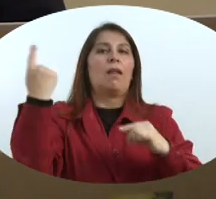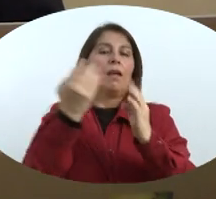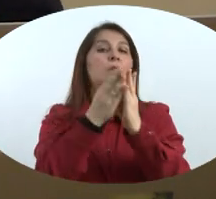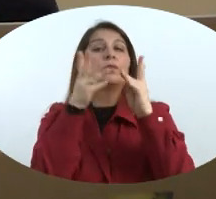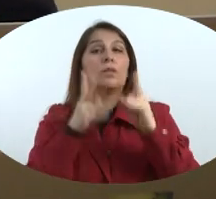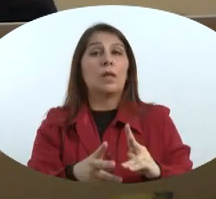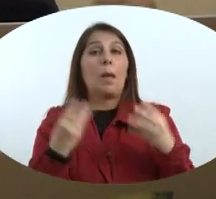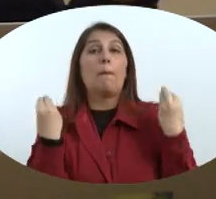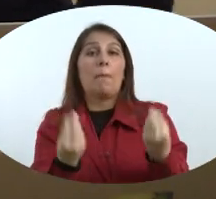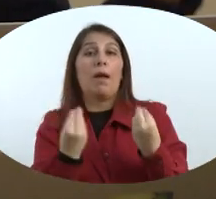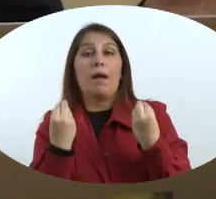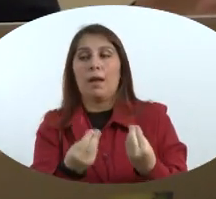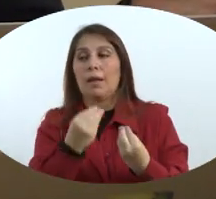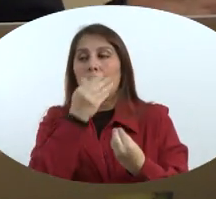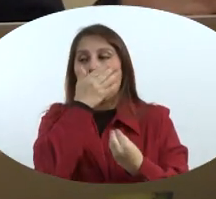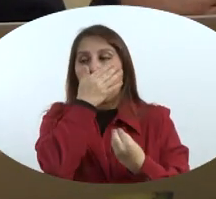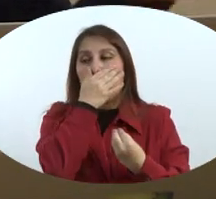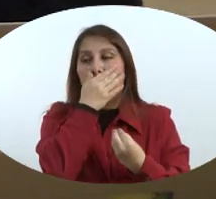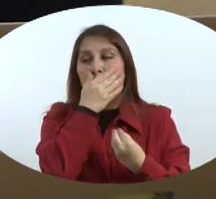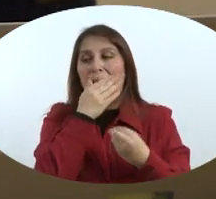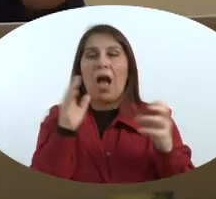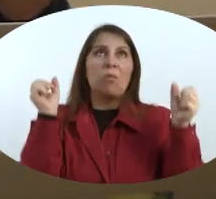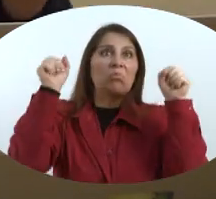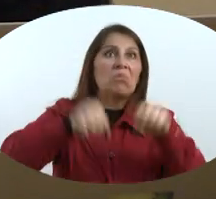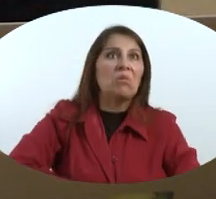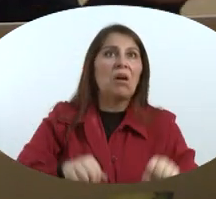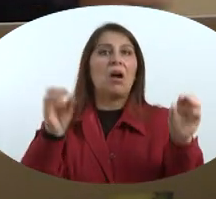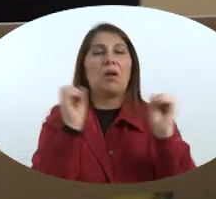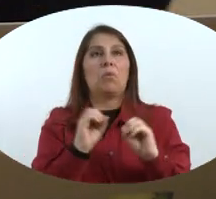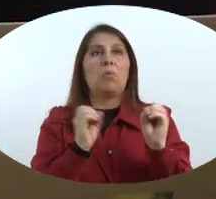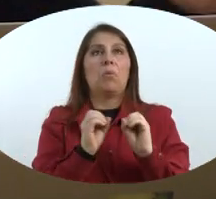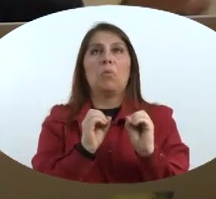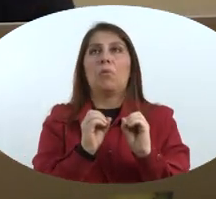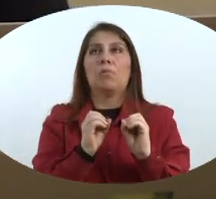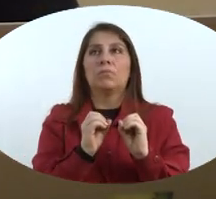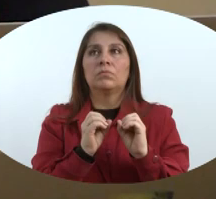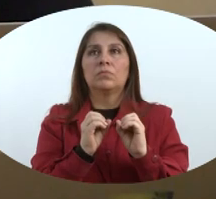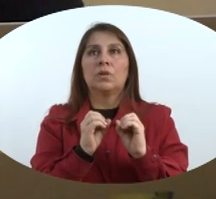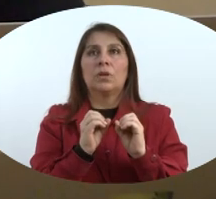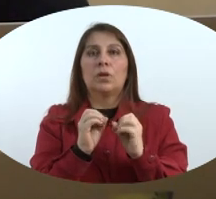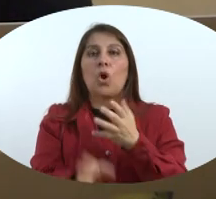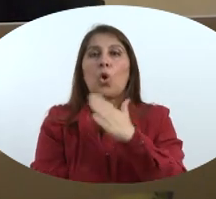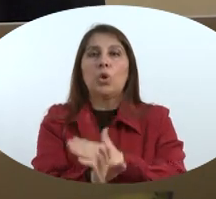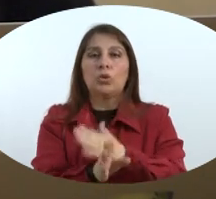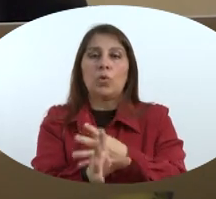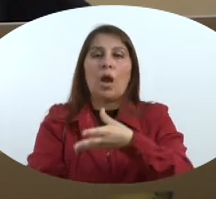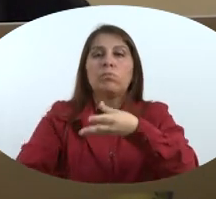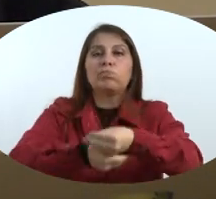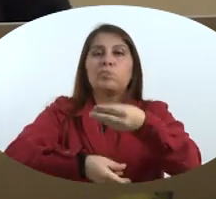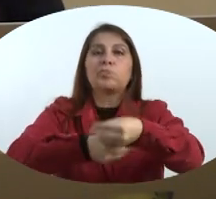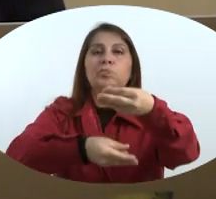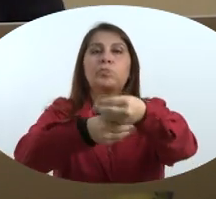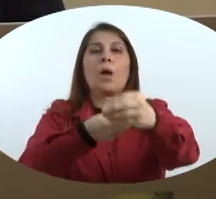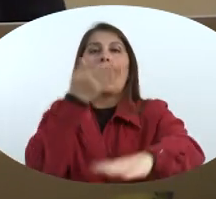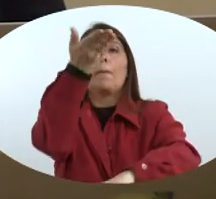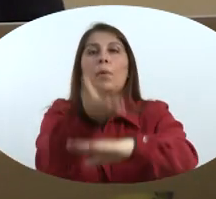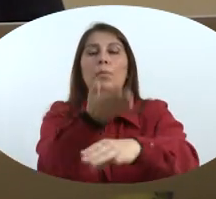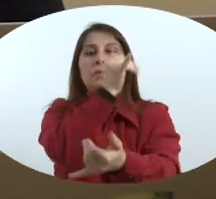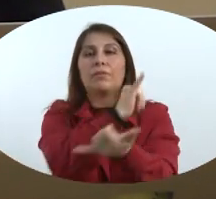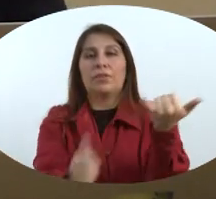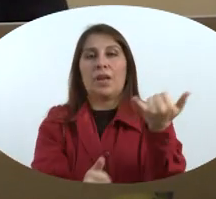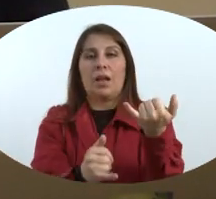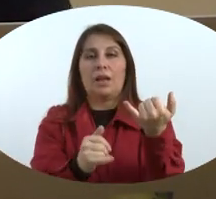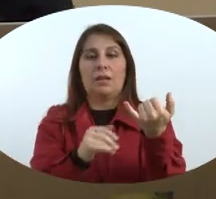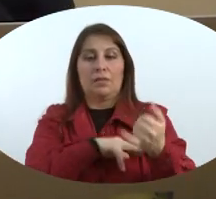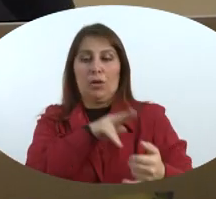estudiantil para poder aporte digamos aprobar o seguir nutriendo la la propuesta final que